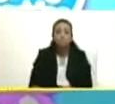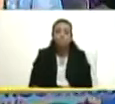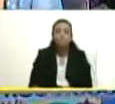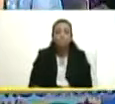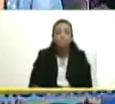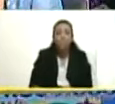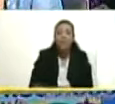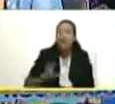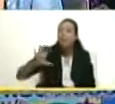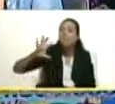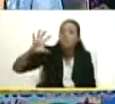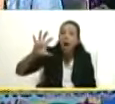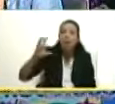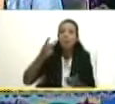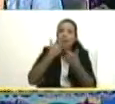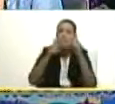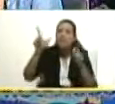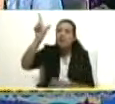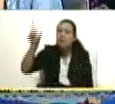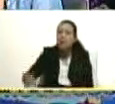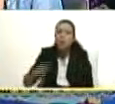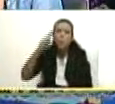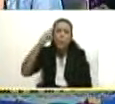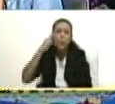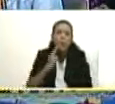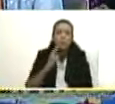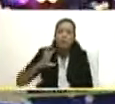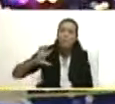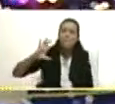Es la patria del gran libertador Simón Bolívar.